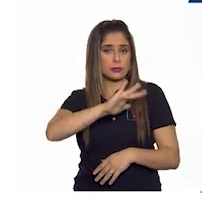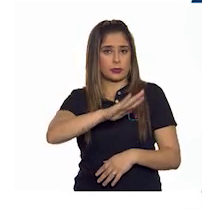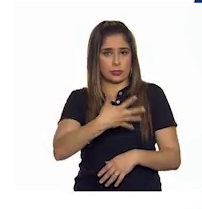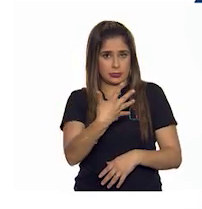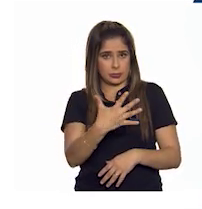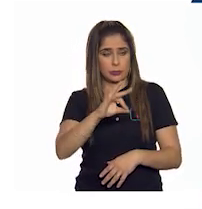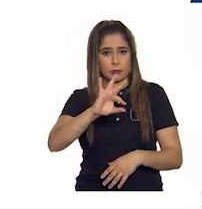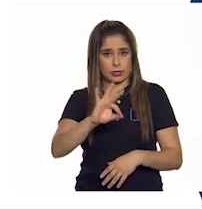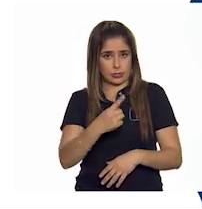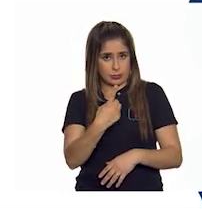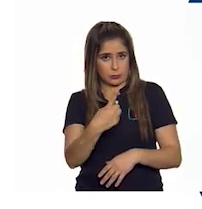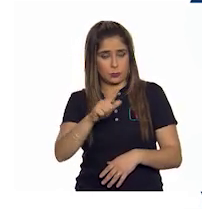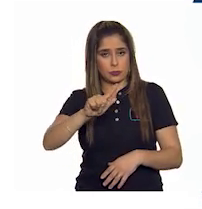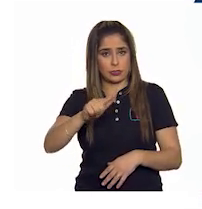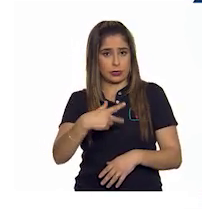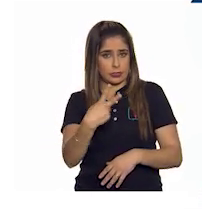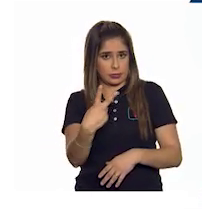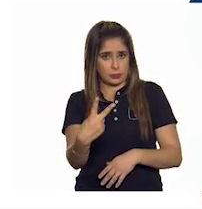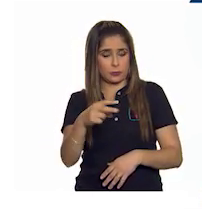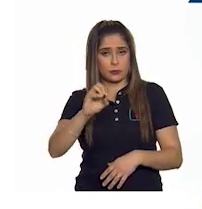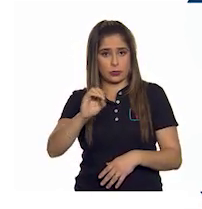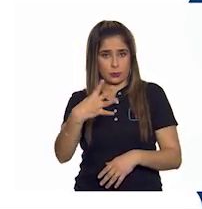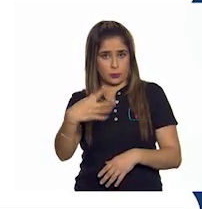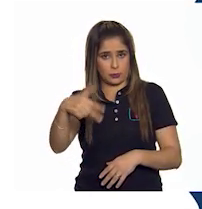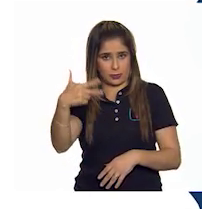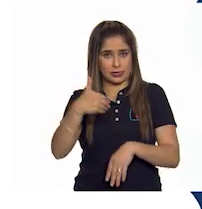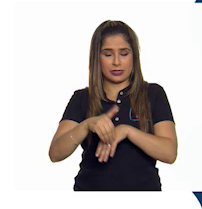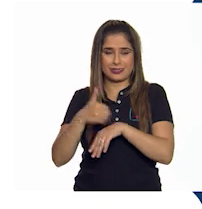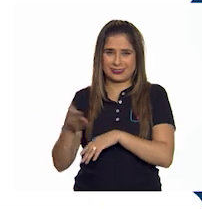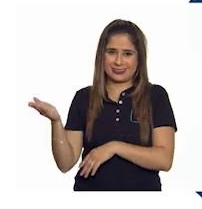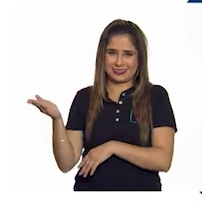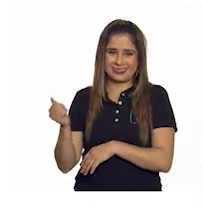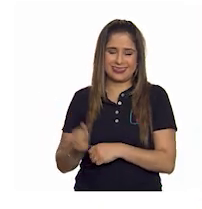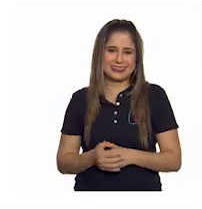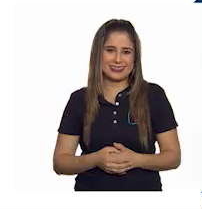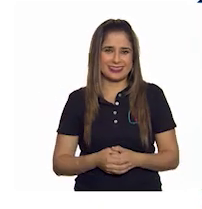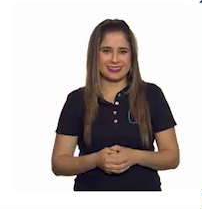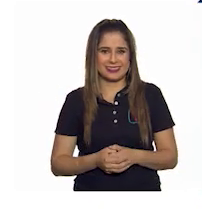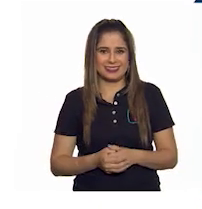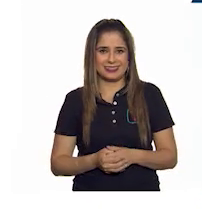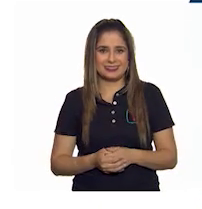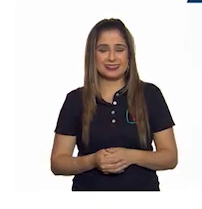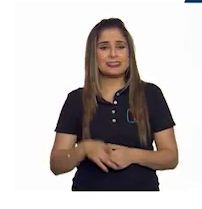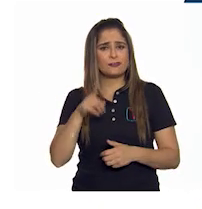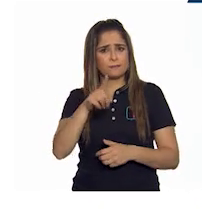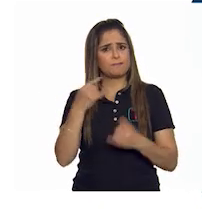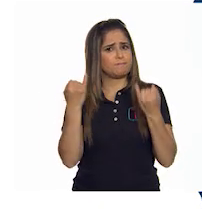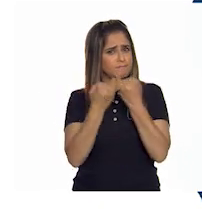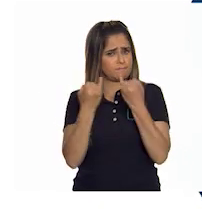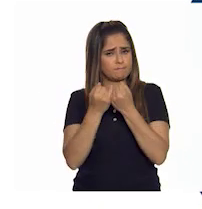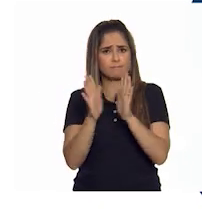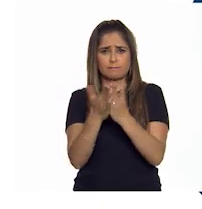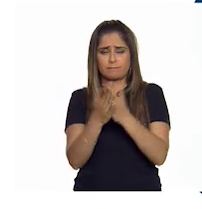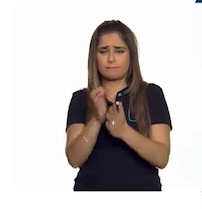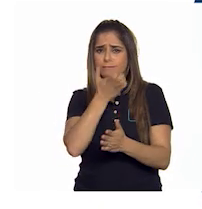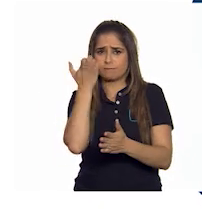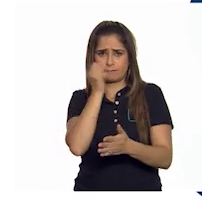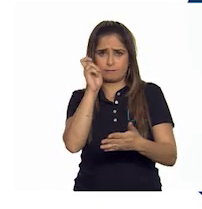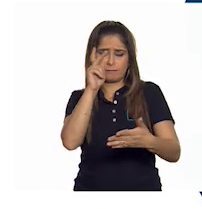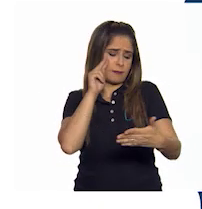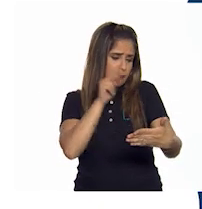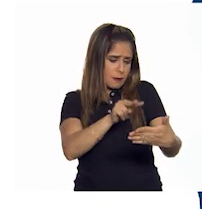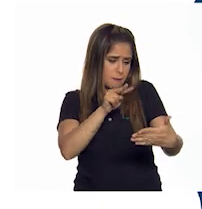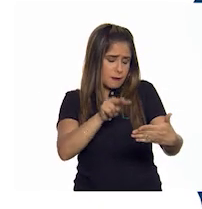55 41 72 04 13, con 100 líneas. También puedes encontrar los libros de texto en la